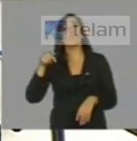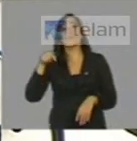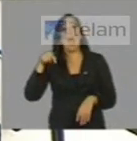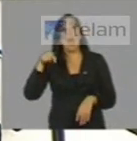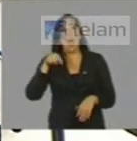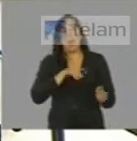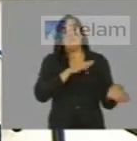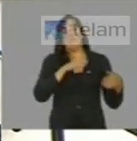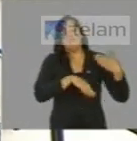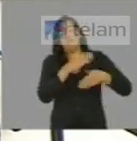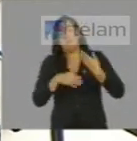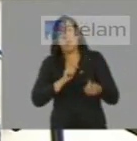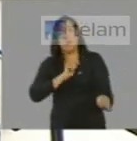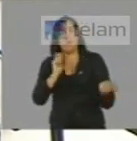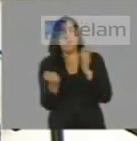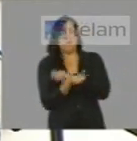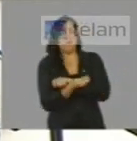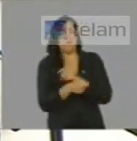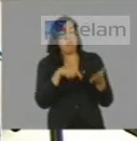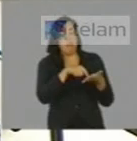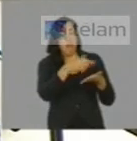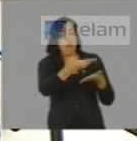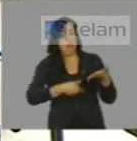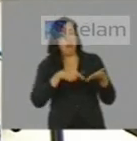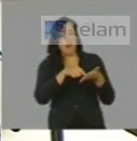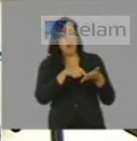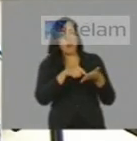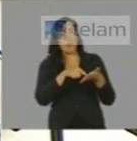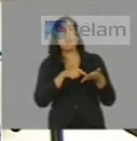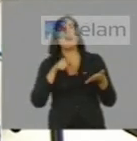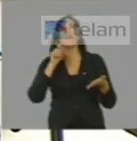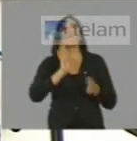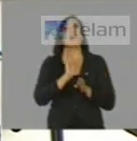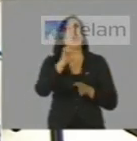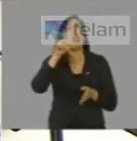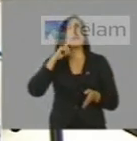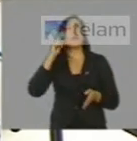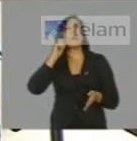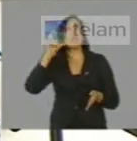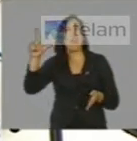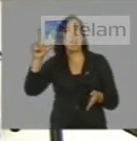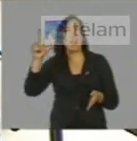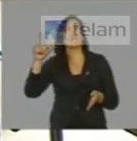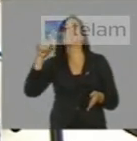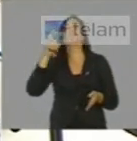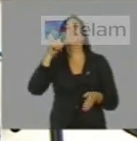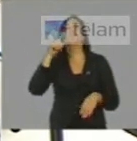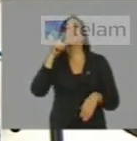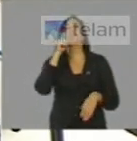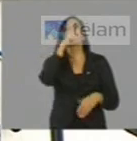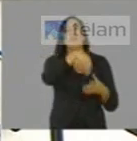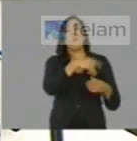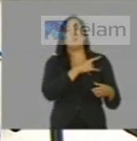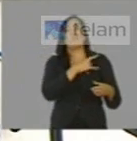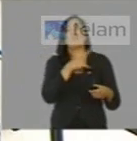reforma, sinceramente liberal, aportada a la Universidad de Córdoba por el doctor José Matienzo,